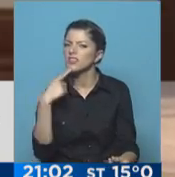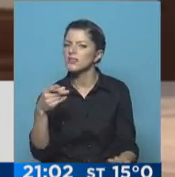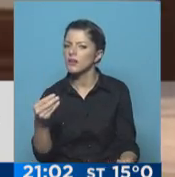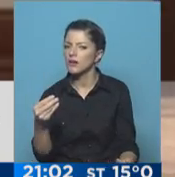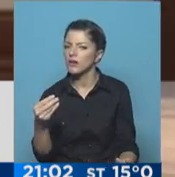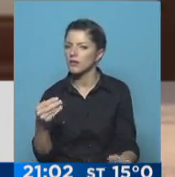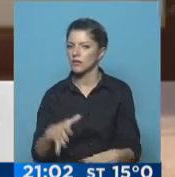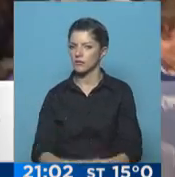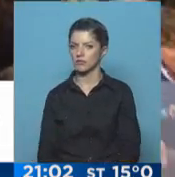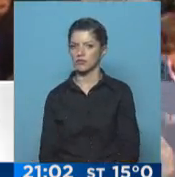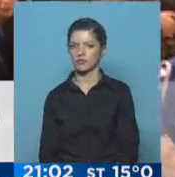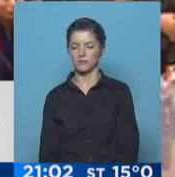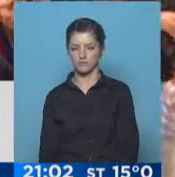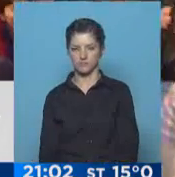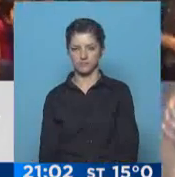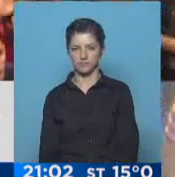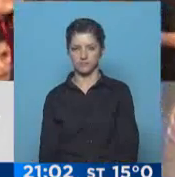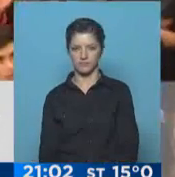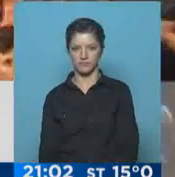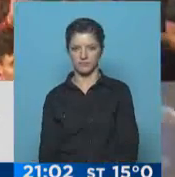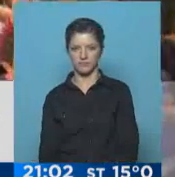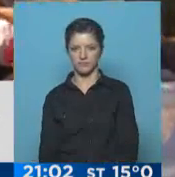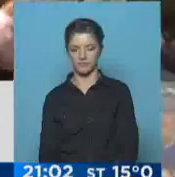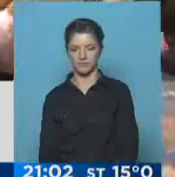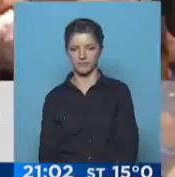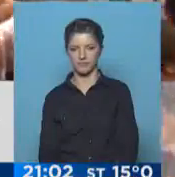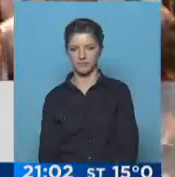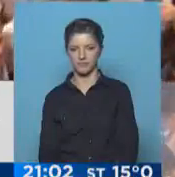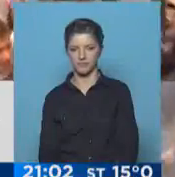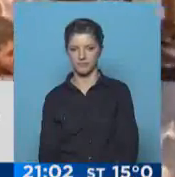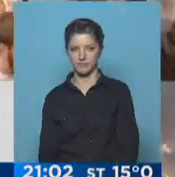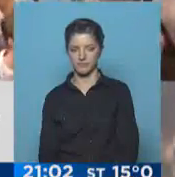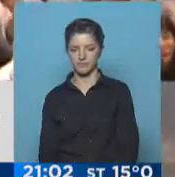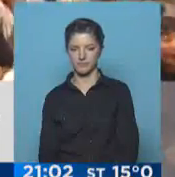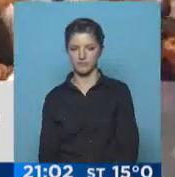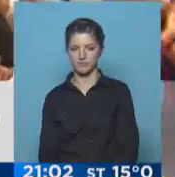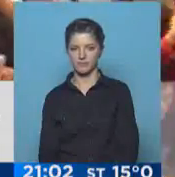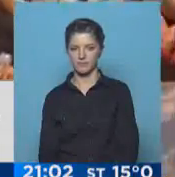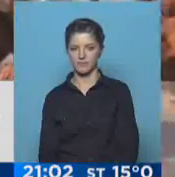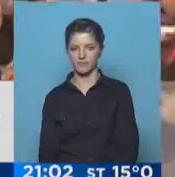Thank you.